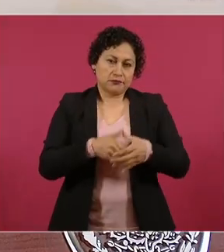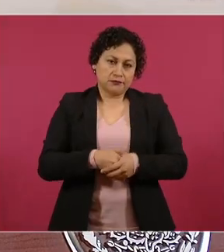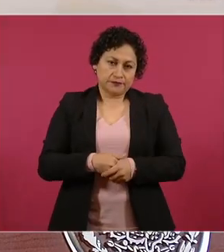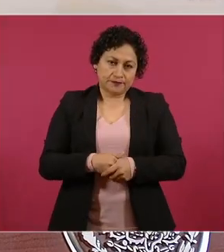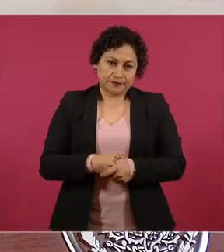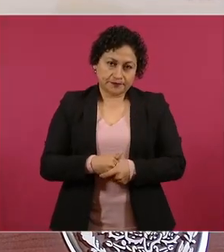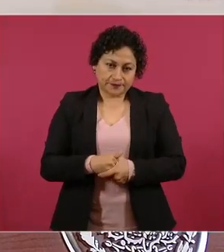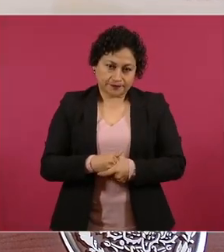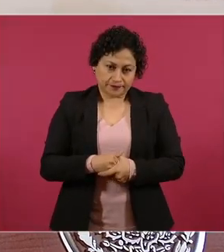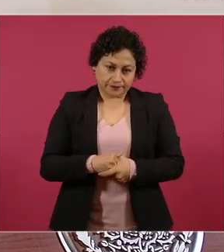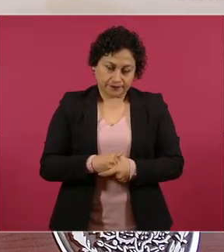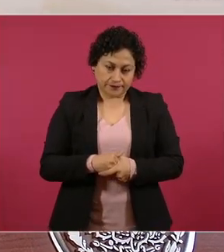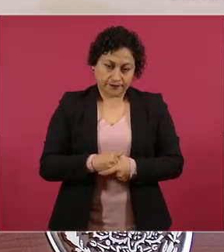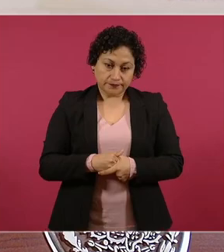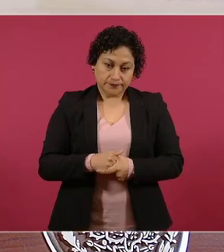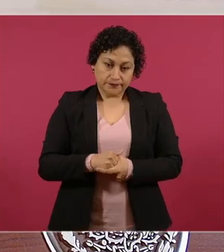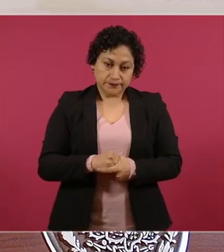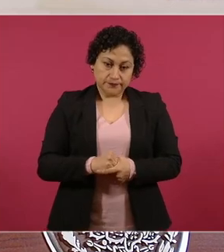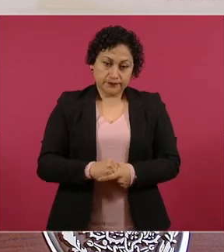Si lo que voy a hacer